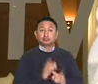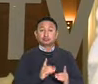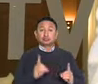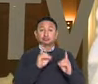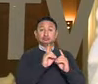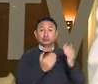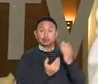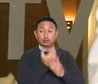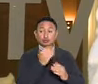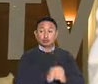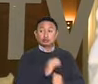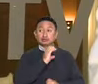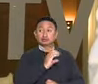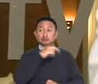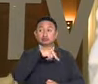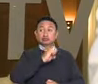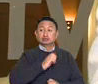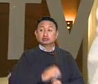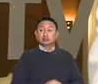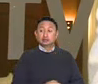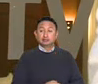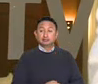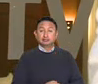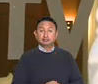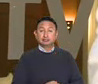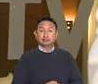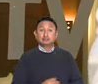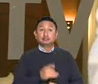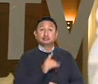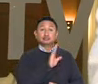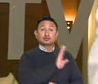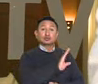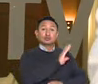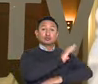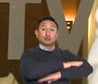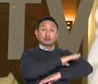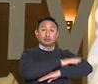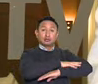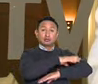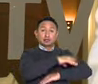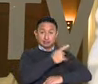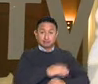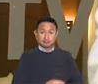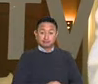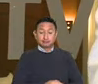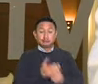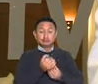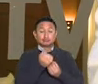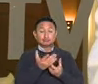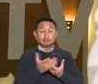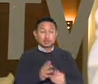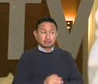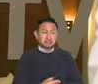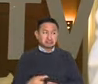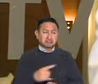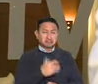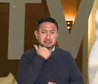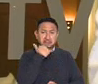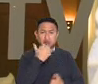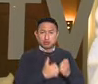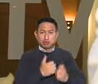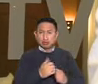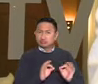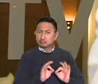los datos del Consejo Nacional Electoral desde su plataforma virtual. Les contamos que no hemos tenido ningún